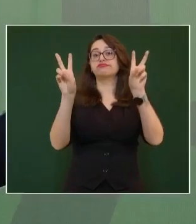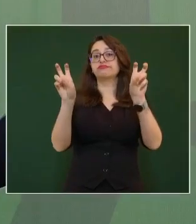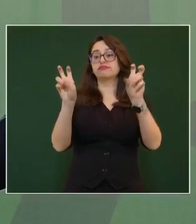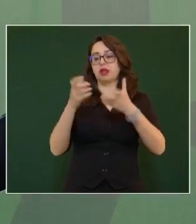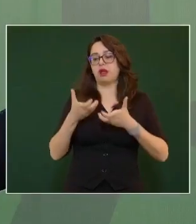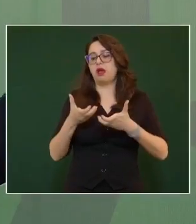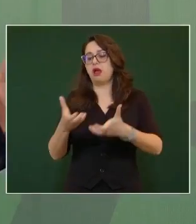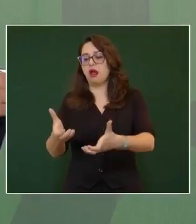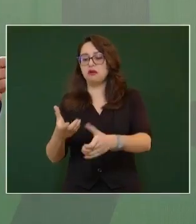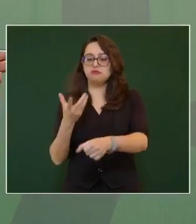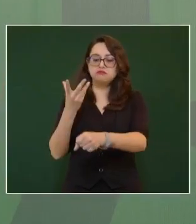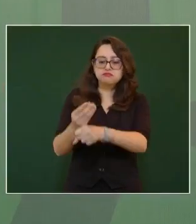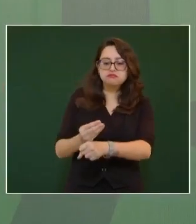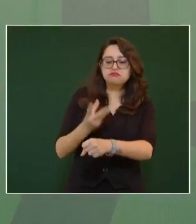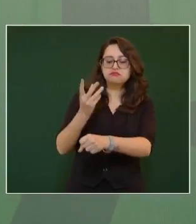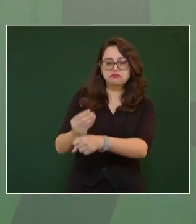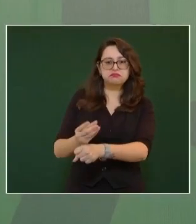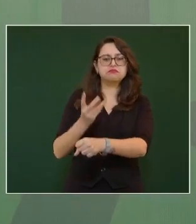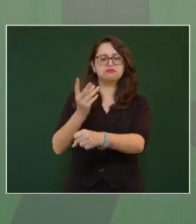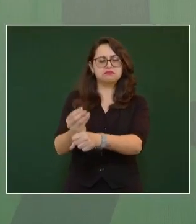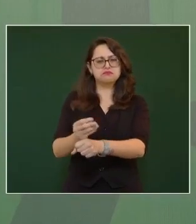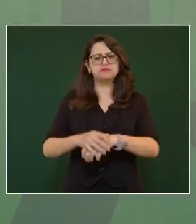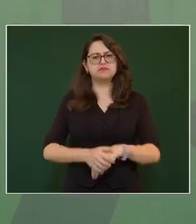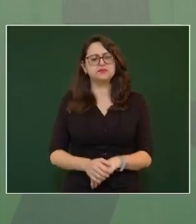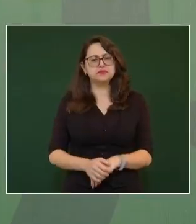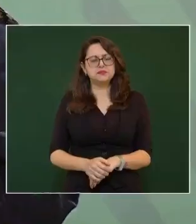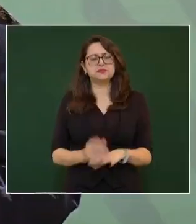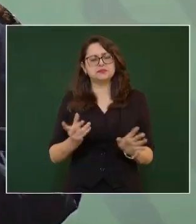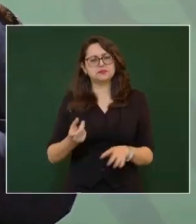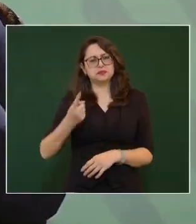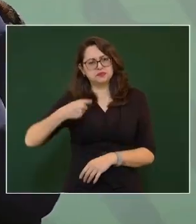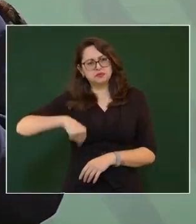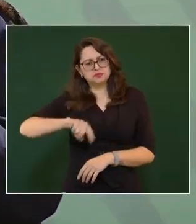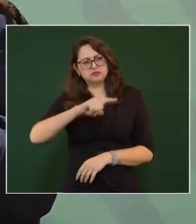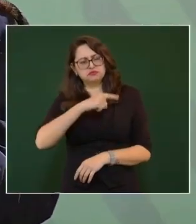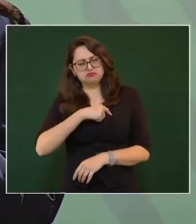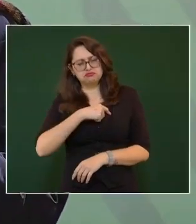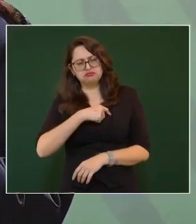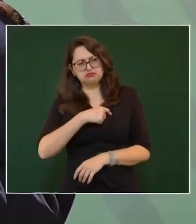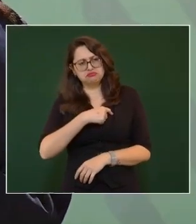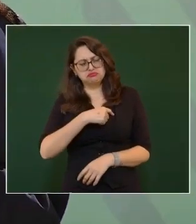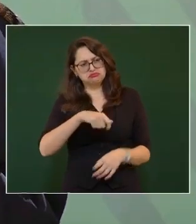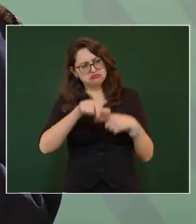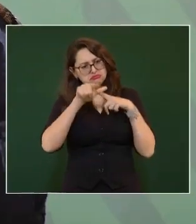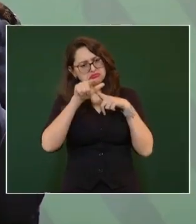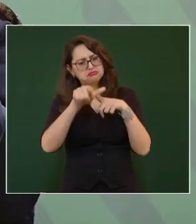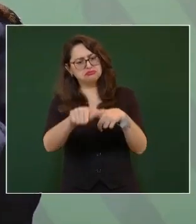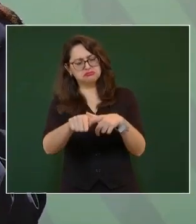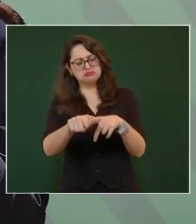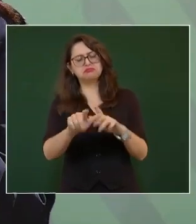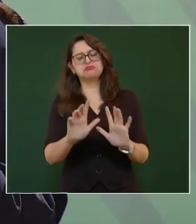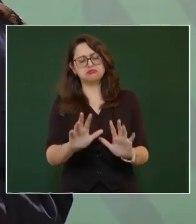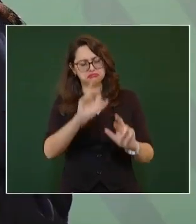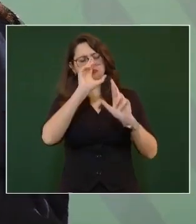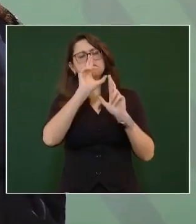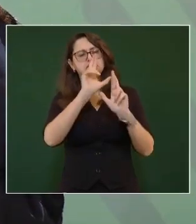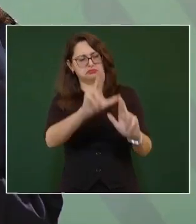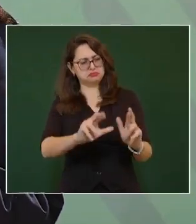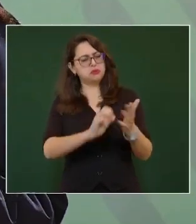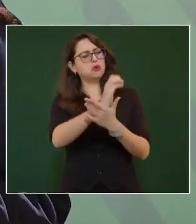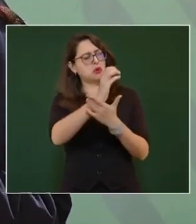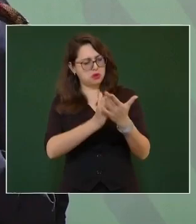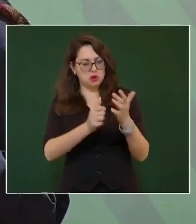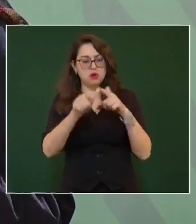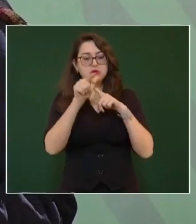Nosotros hemos respetado esos contratos, pero tenemos que estar pendientes para que en efecto